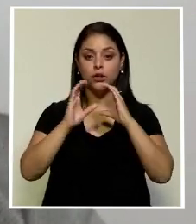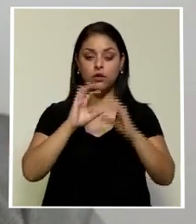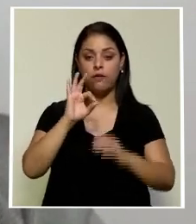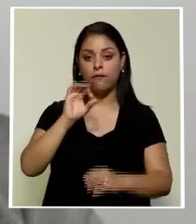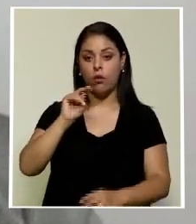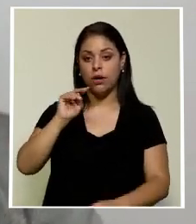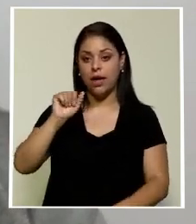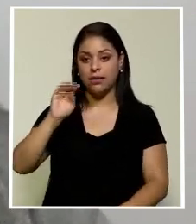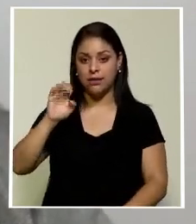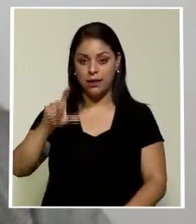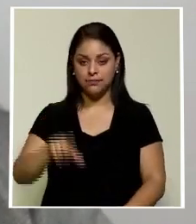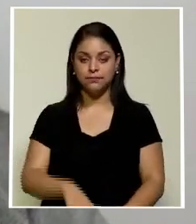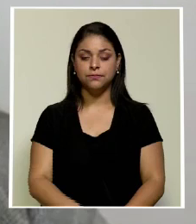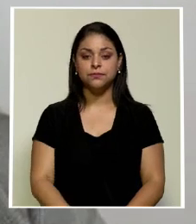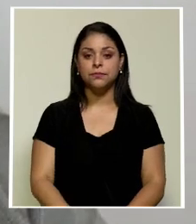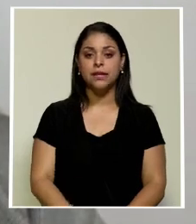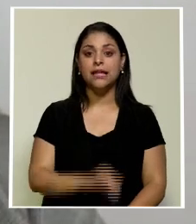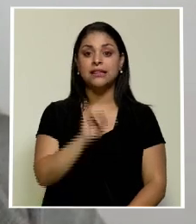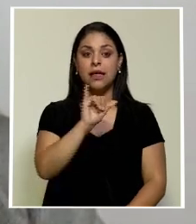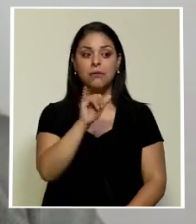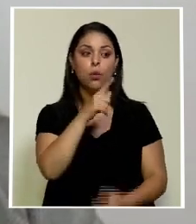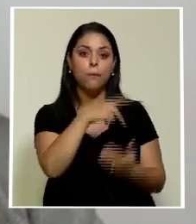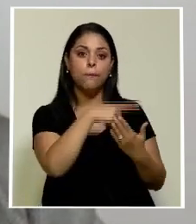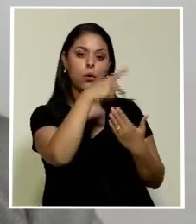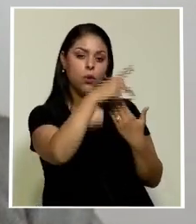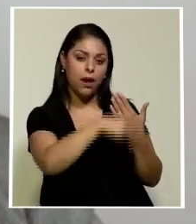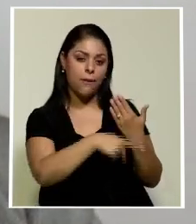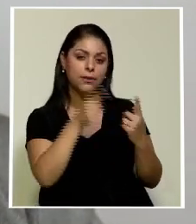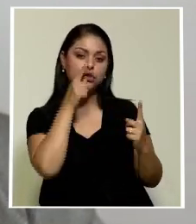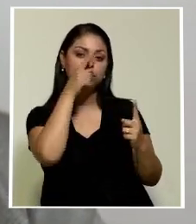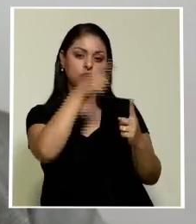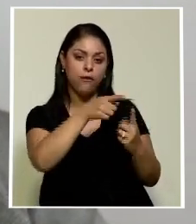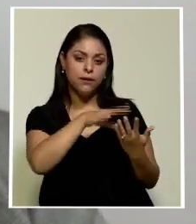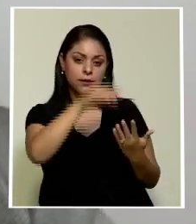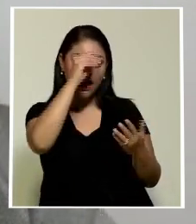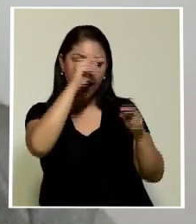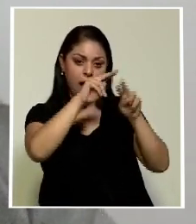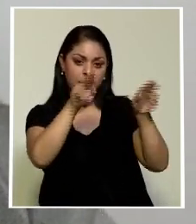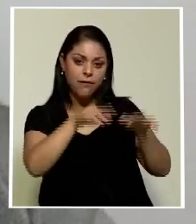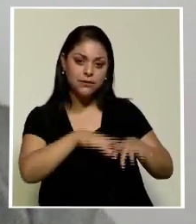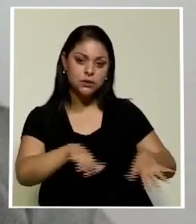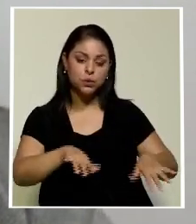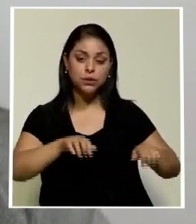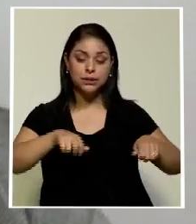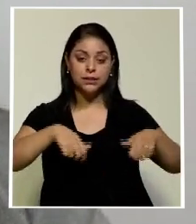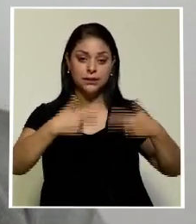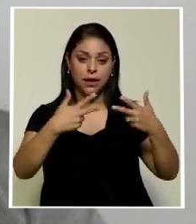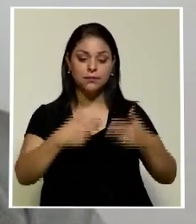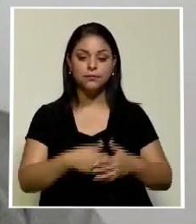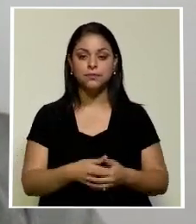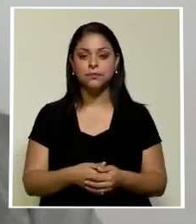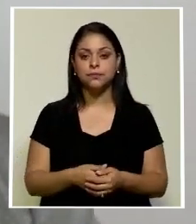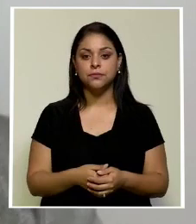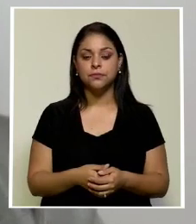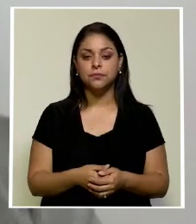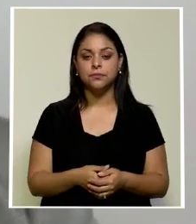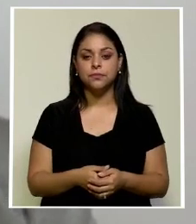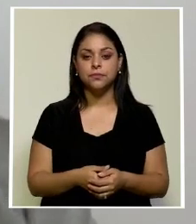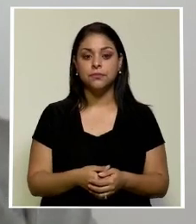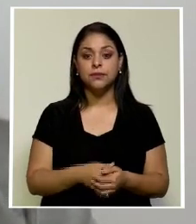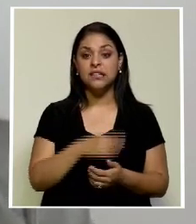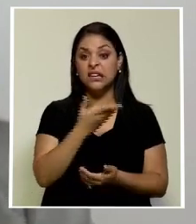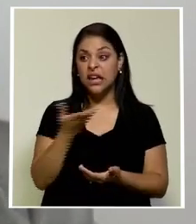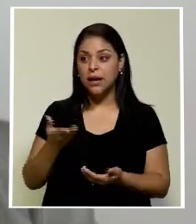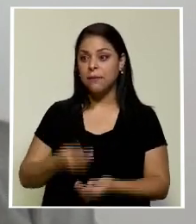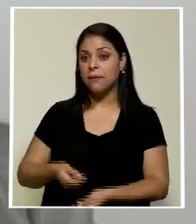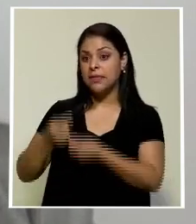de educación relacionado con alfabetización digital, con lo que se le estaría trasladando gran parte de los